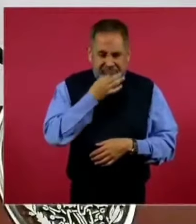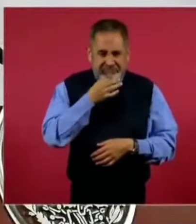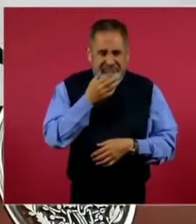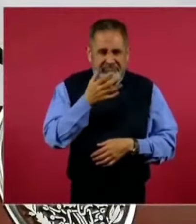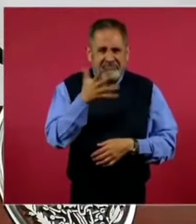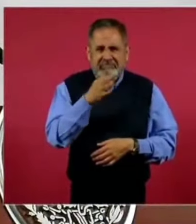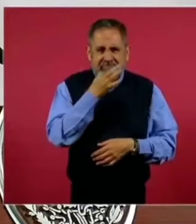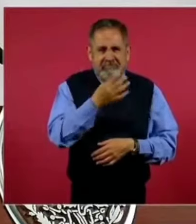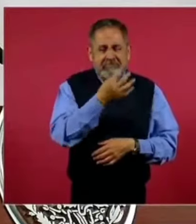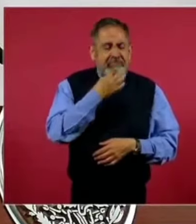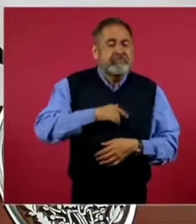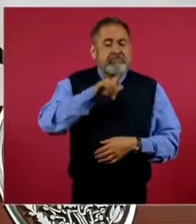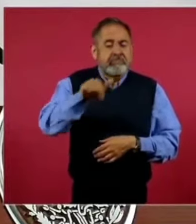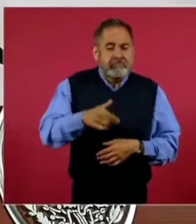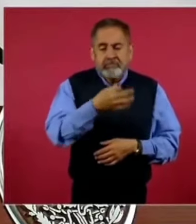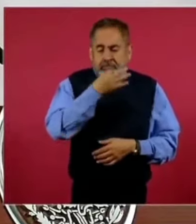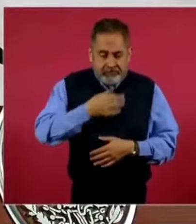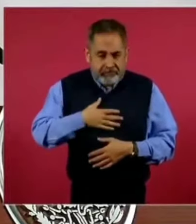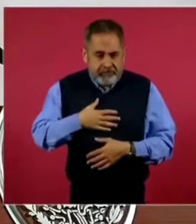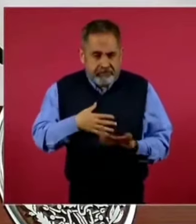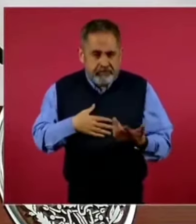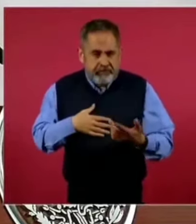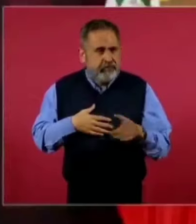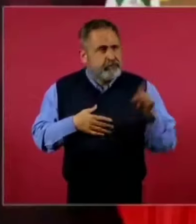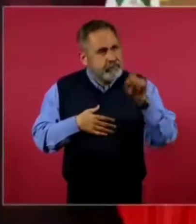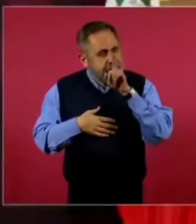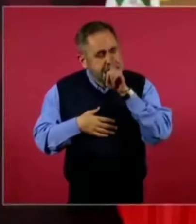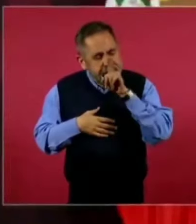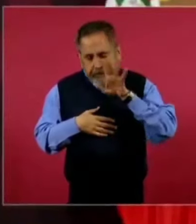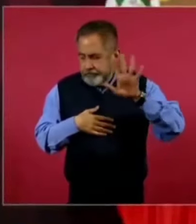5 minutos, 10 minutos después, no dijimos nada,